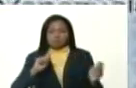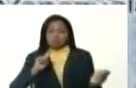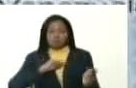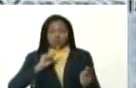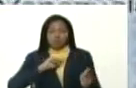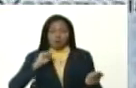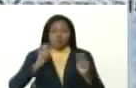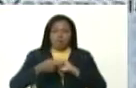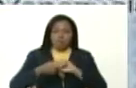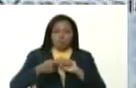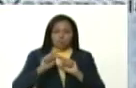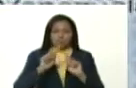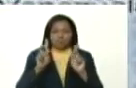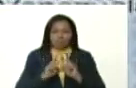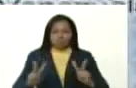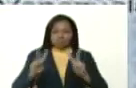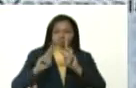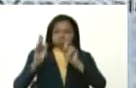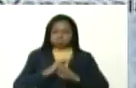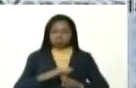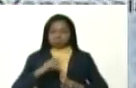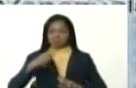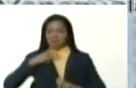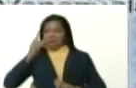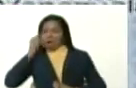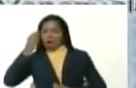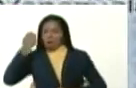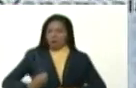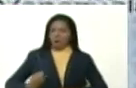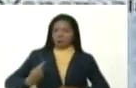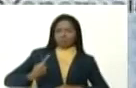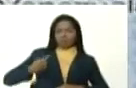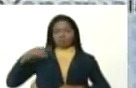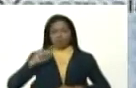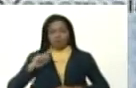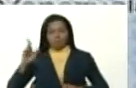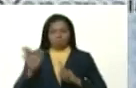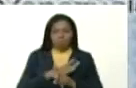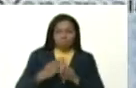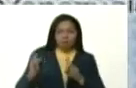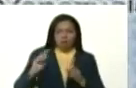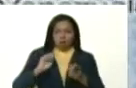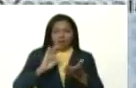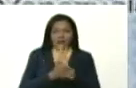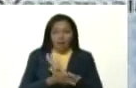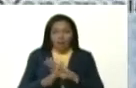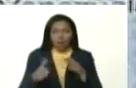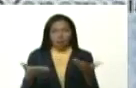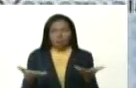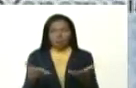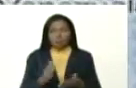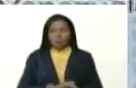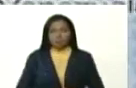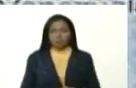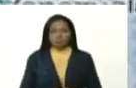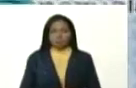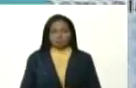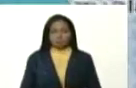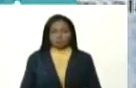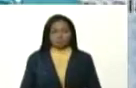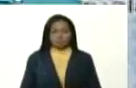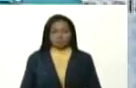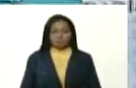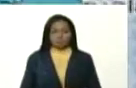los antivalores del machismo, no se acabará la violencia contra la mujer. Tenemos que